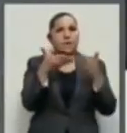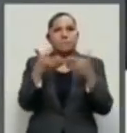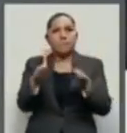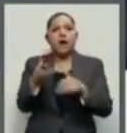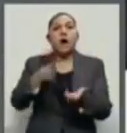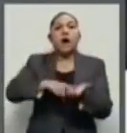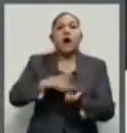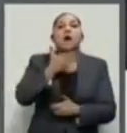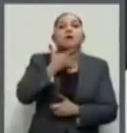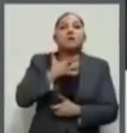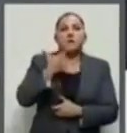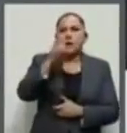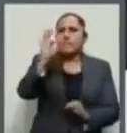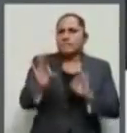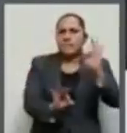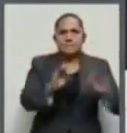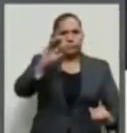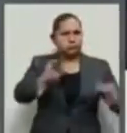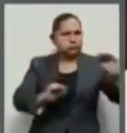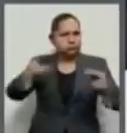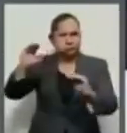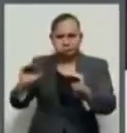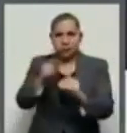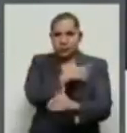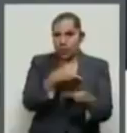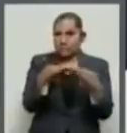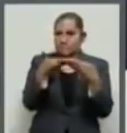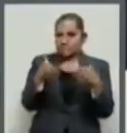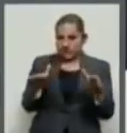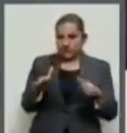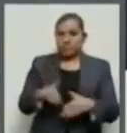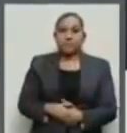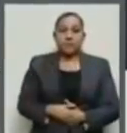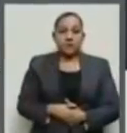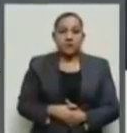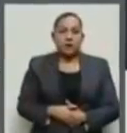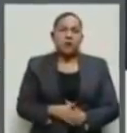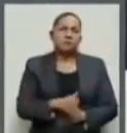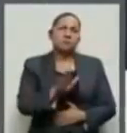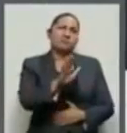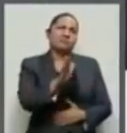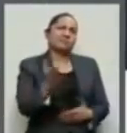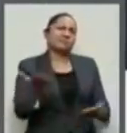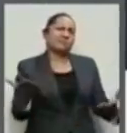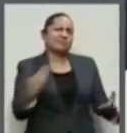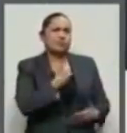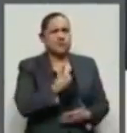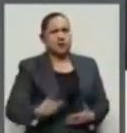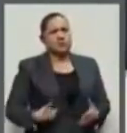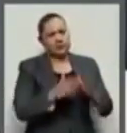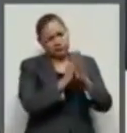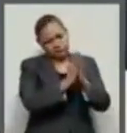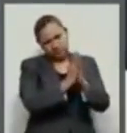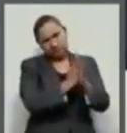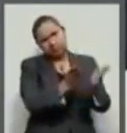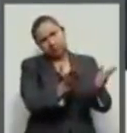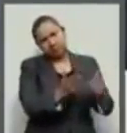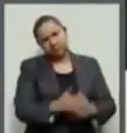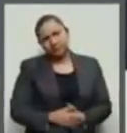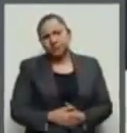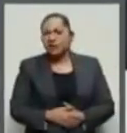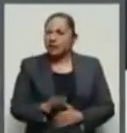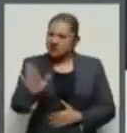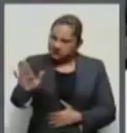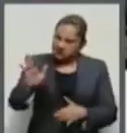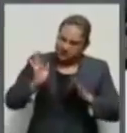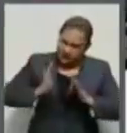gasolinas. Un mercado que según la CRE, presidenta, a ver si... Diputado Mario... Cálmense